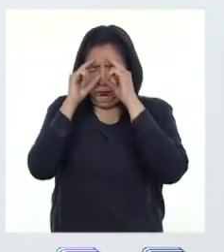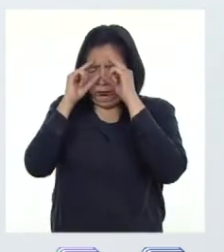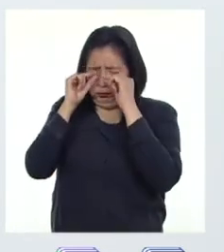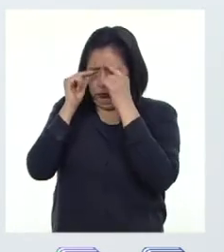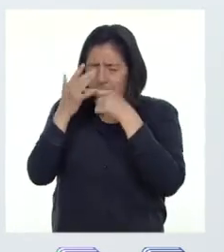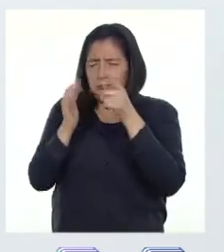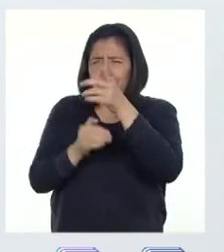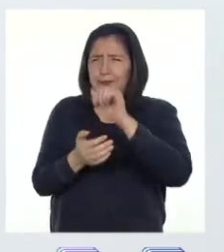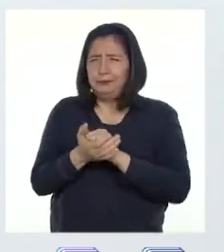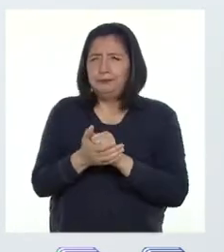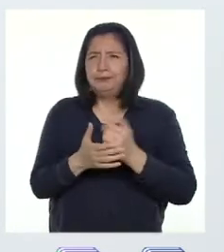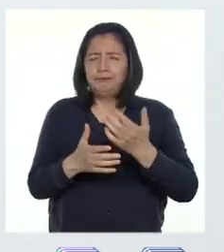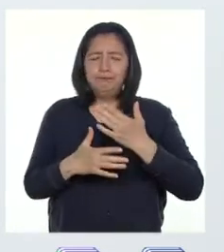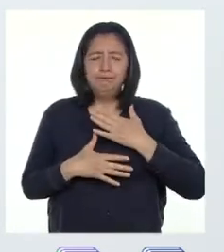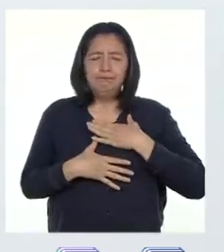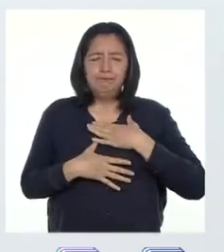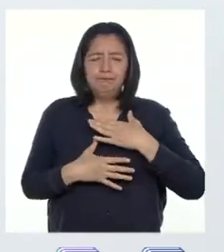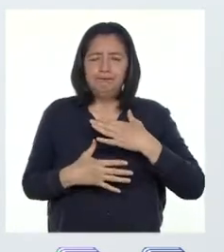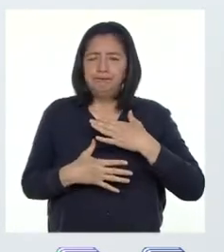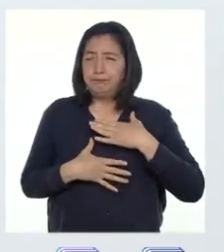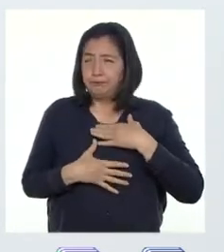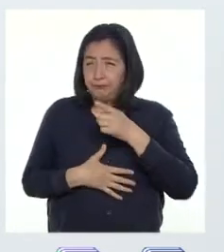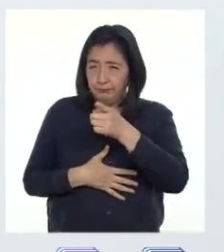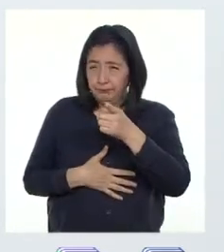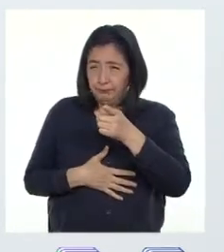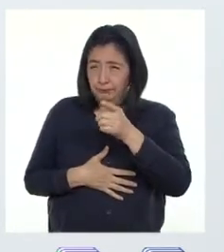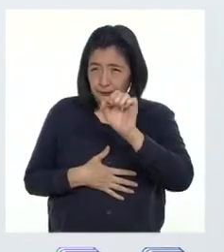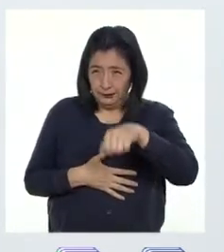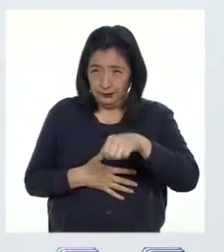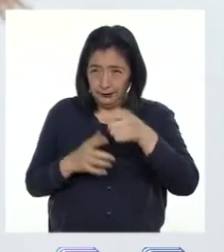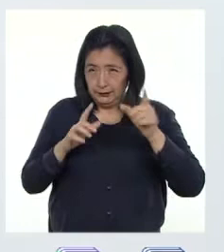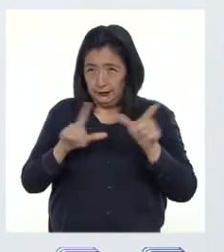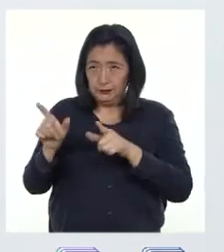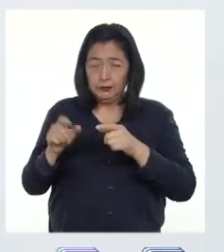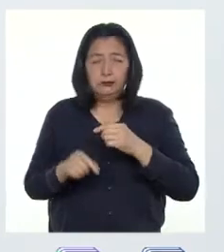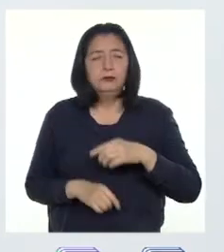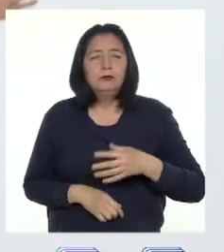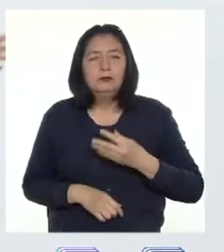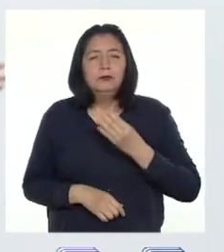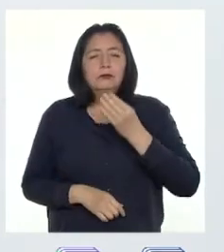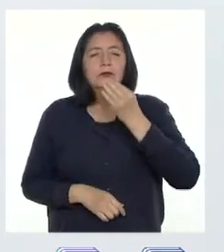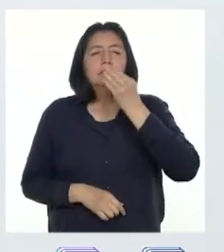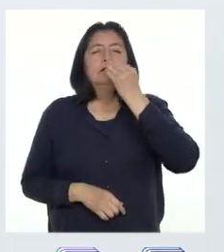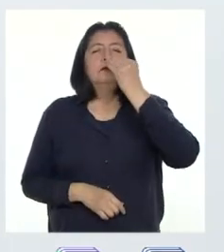y hacer 3 respiraciones profundas. ¿Listo? ¡Va!